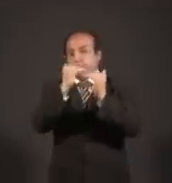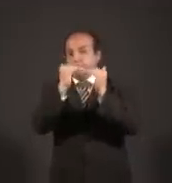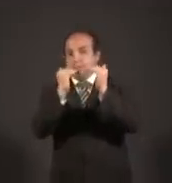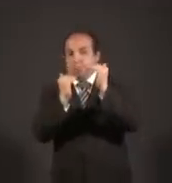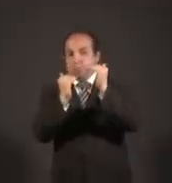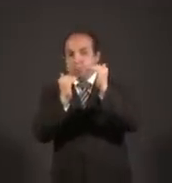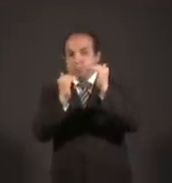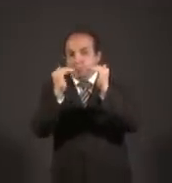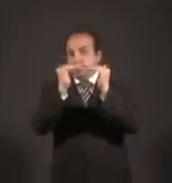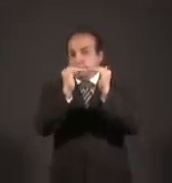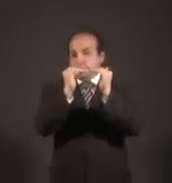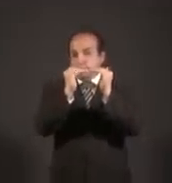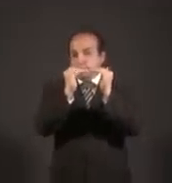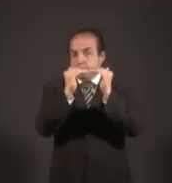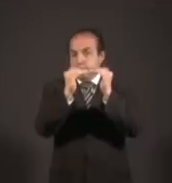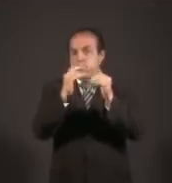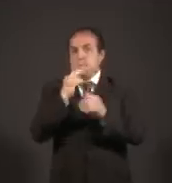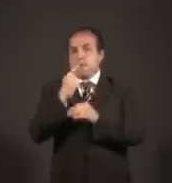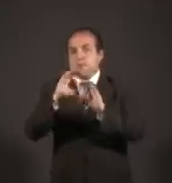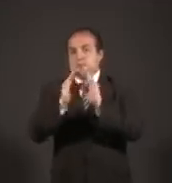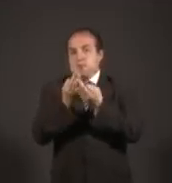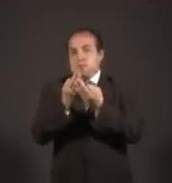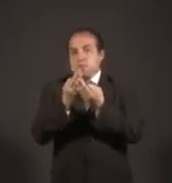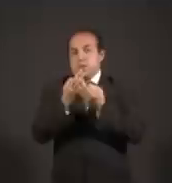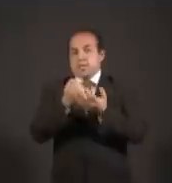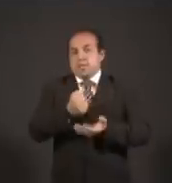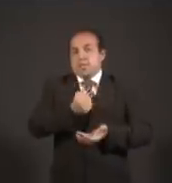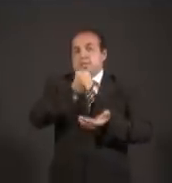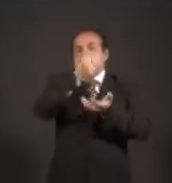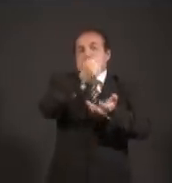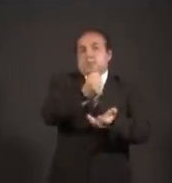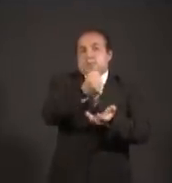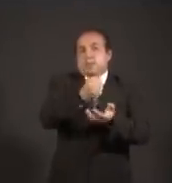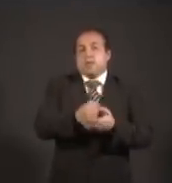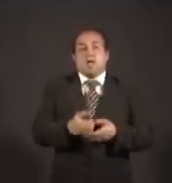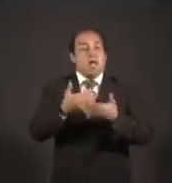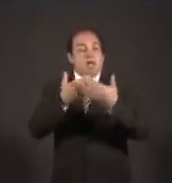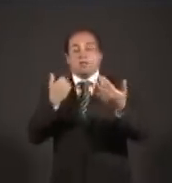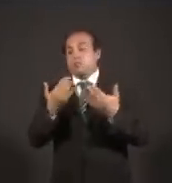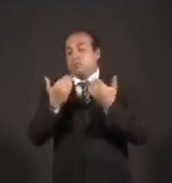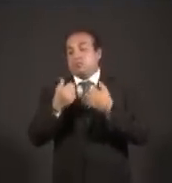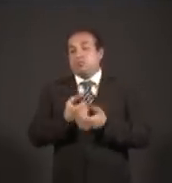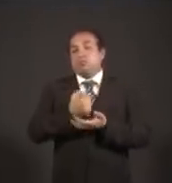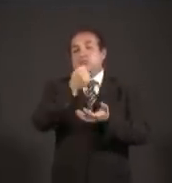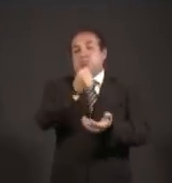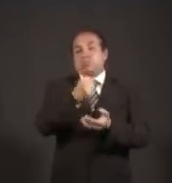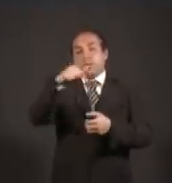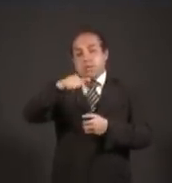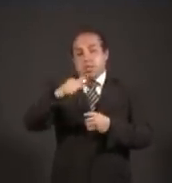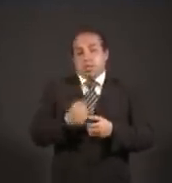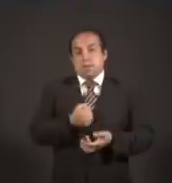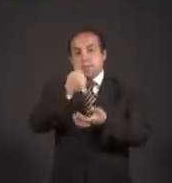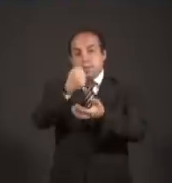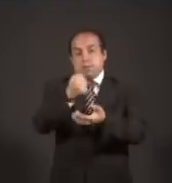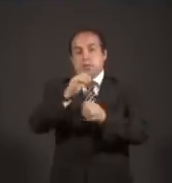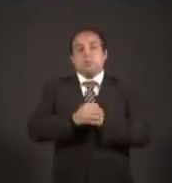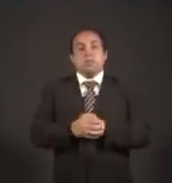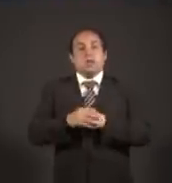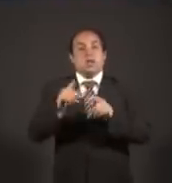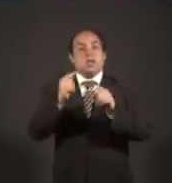disminuir desigualdades es invirtiendo en donde históricamente no se ha invertido. Y aquí invertimos en transporte